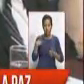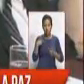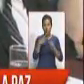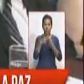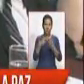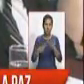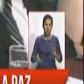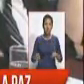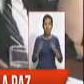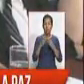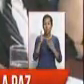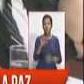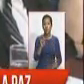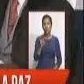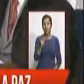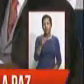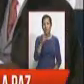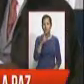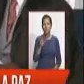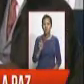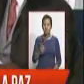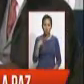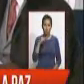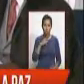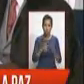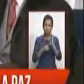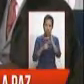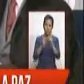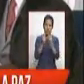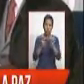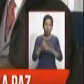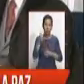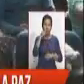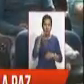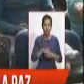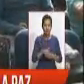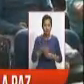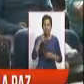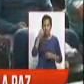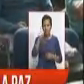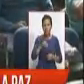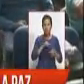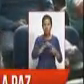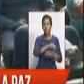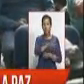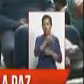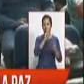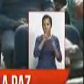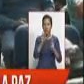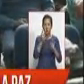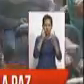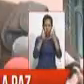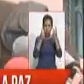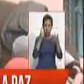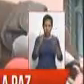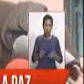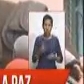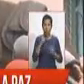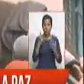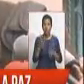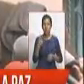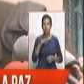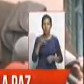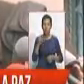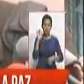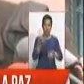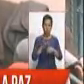el conadeh dice que se harán conocer este capi o al tribunal supremo electoral para que se envíe a observadores y vamos a tocar allá